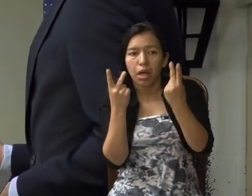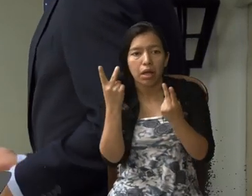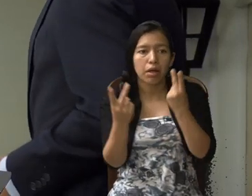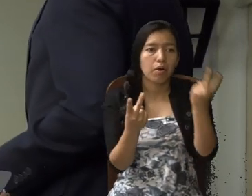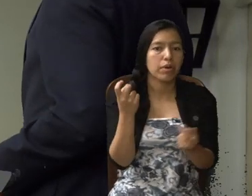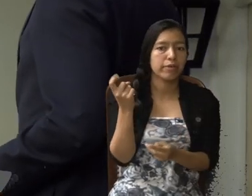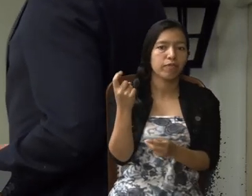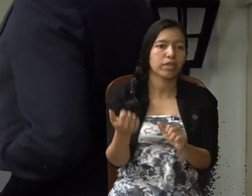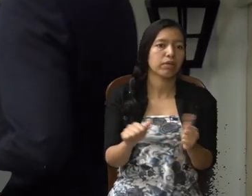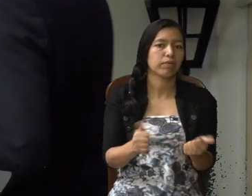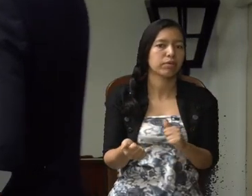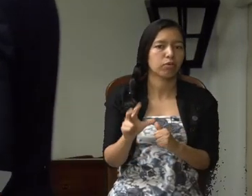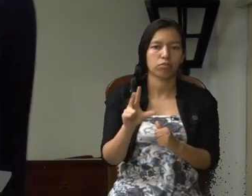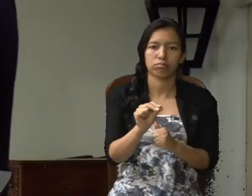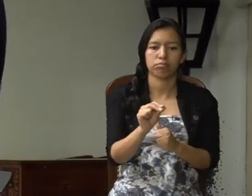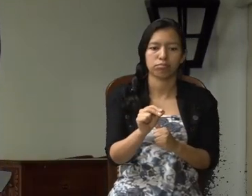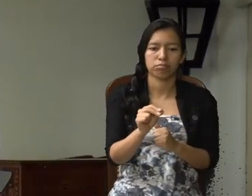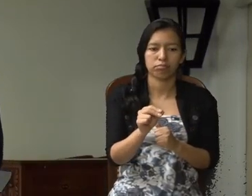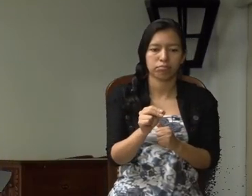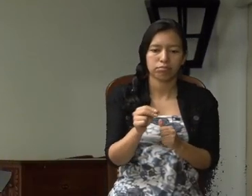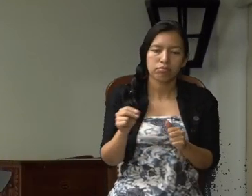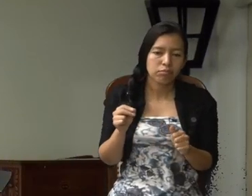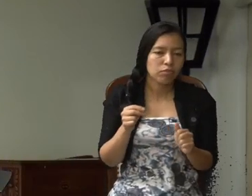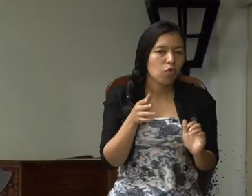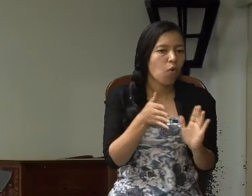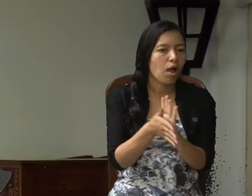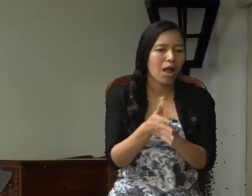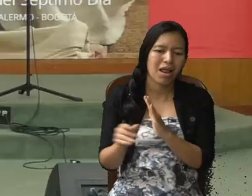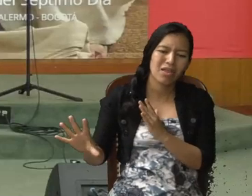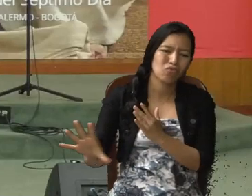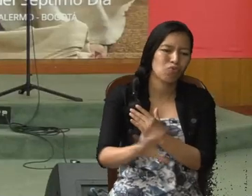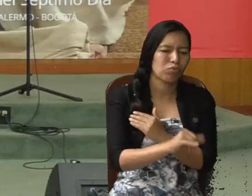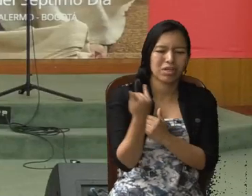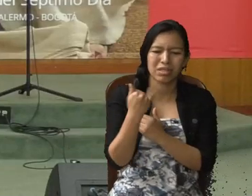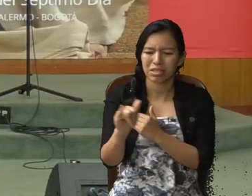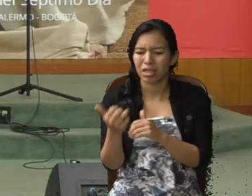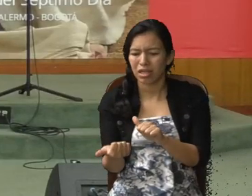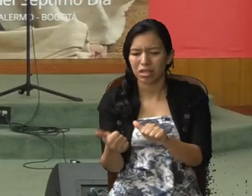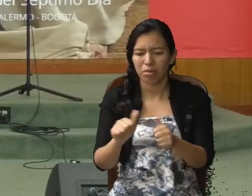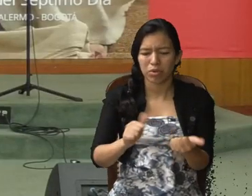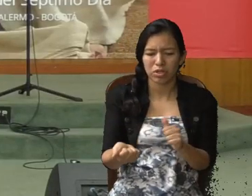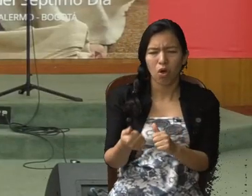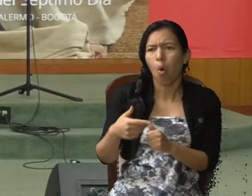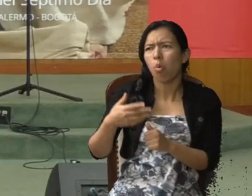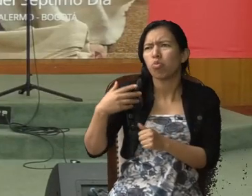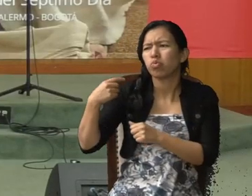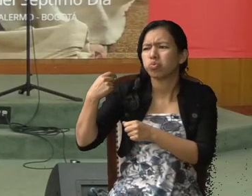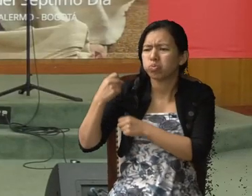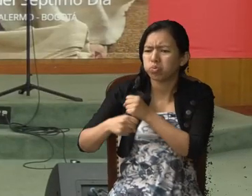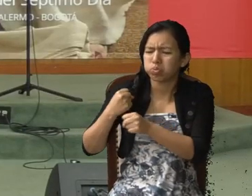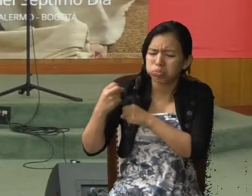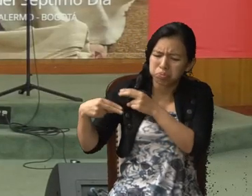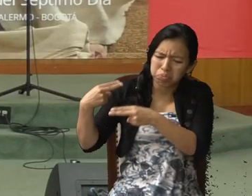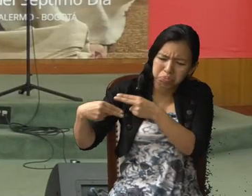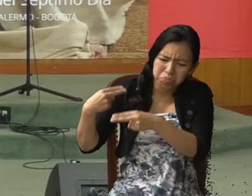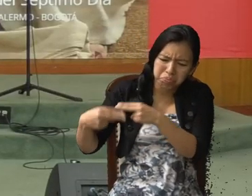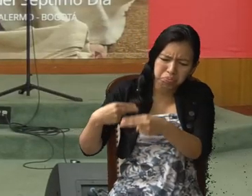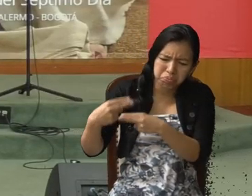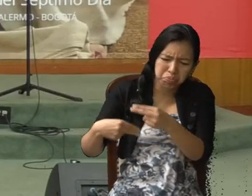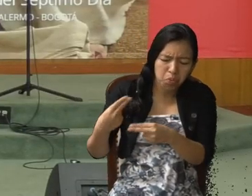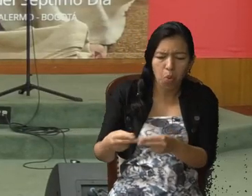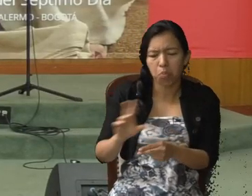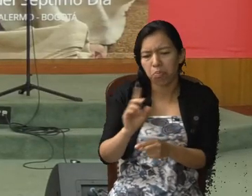entregado a Cristo Jesús. Estoy también hablando a los miembros antiguos de esta iglesia, que a pesar de que ha pasado años después de nuestro bautismo,